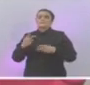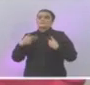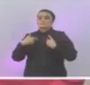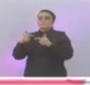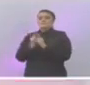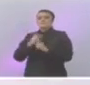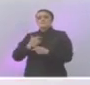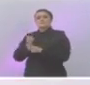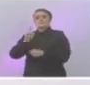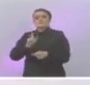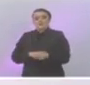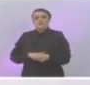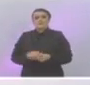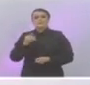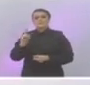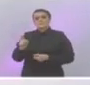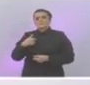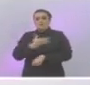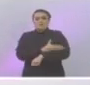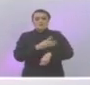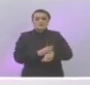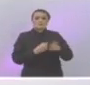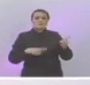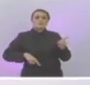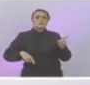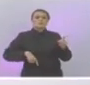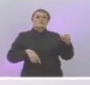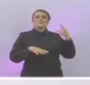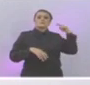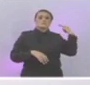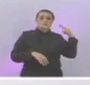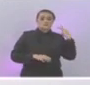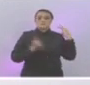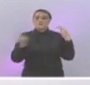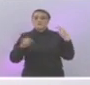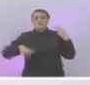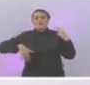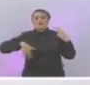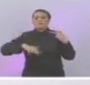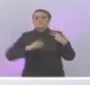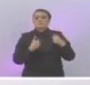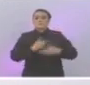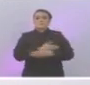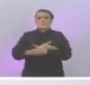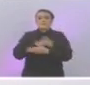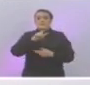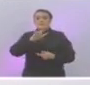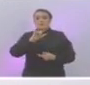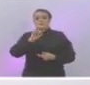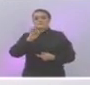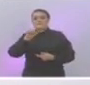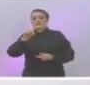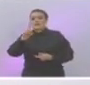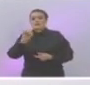corporaciones estatales que, en coordinación con el gobierno de Veracruz, recientemente localizaron al bebé Luis Fernando,